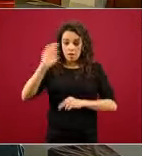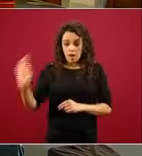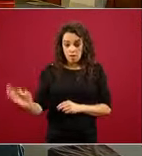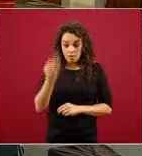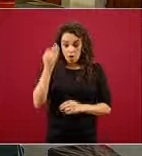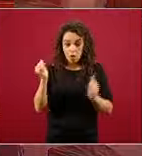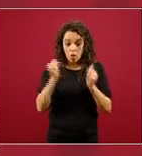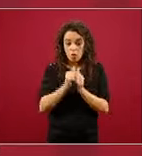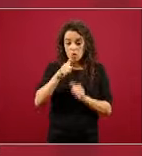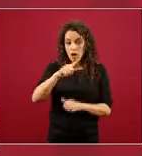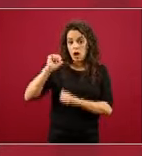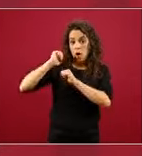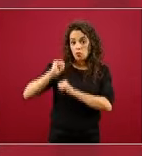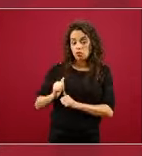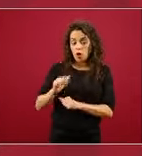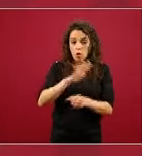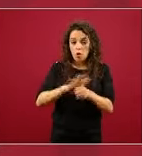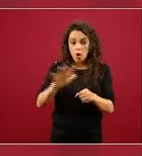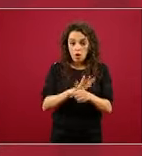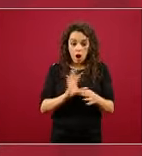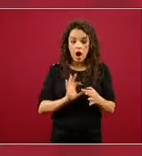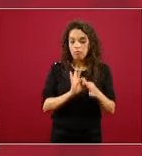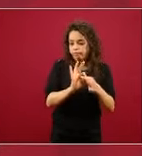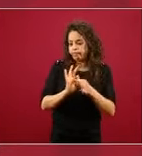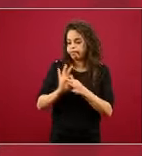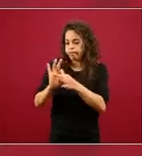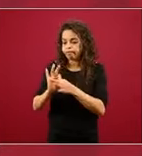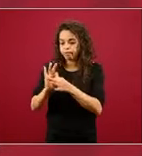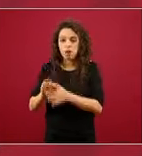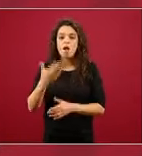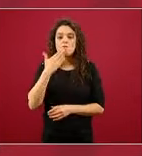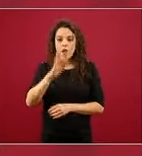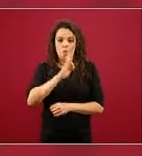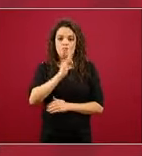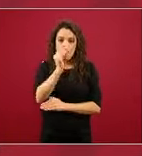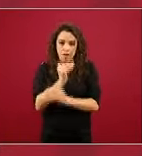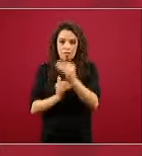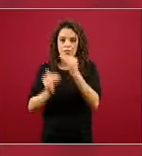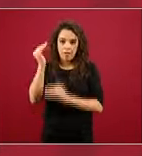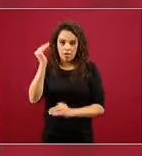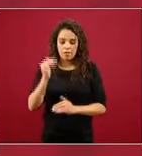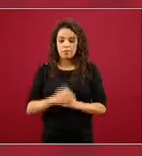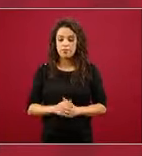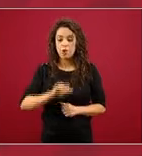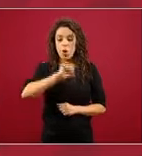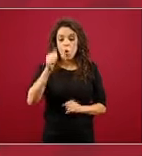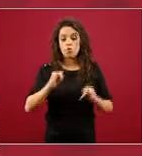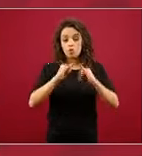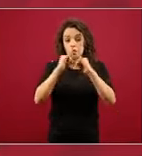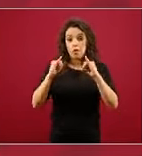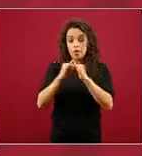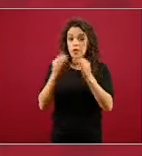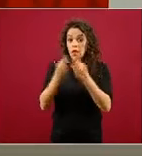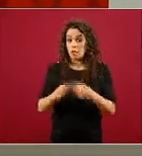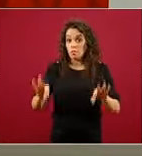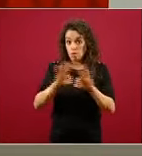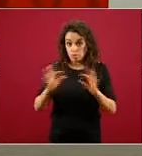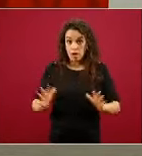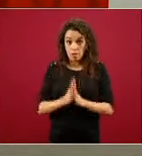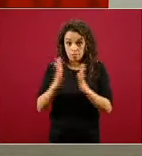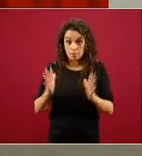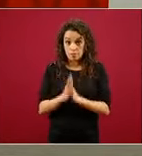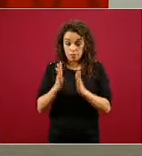las autoridades locales para que esto suceda. Otras instituciones federales que de manera importante participan diariamente